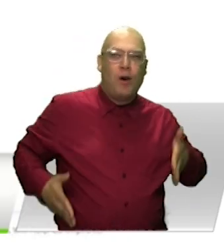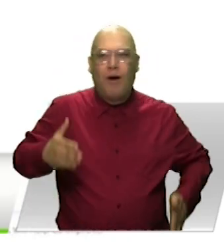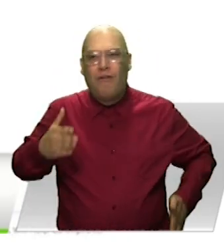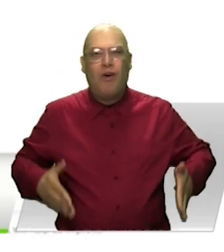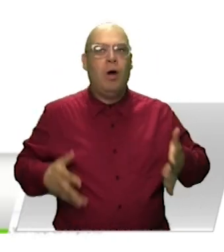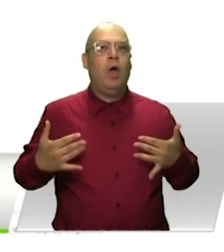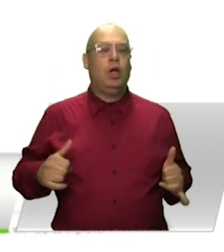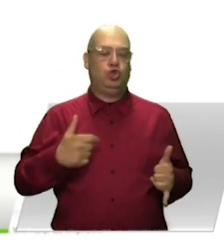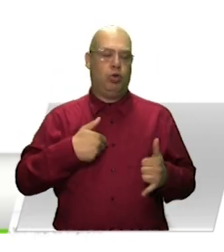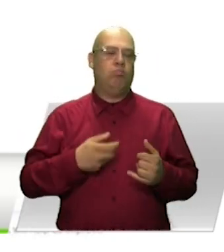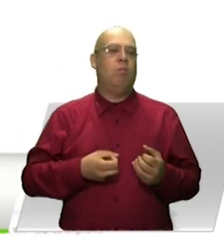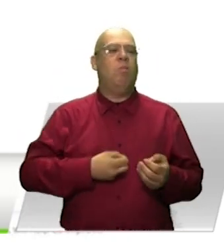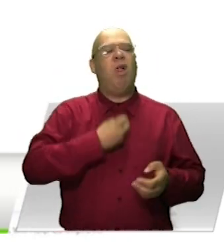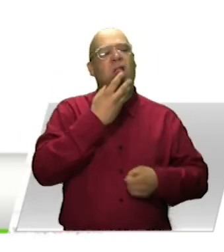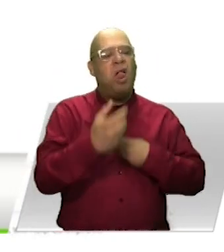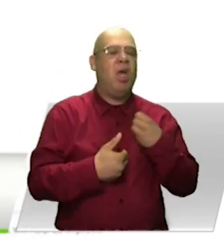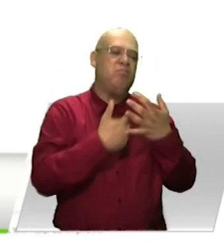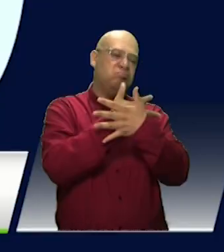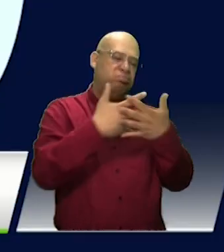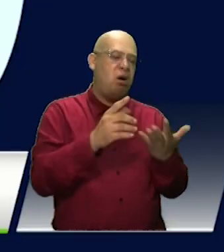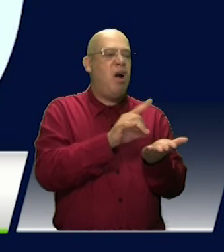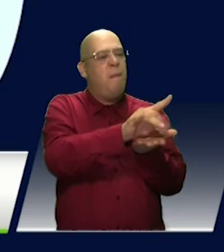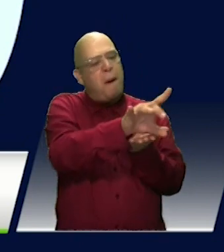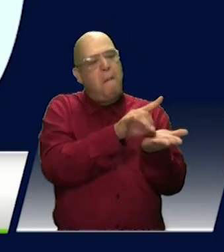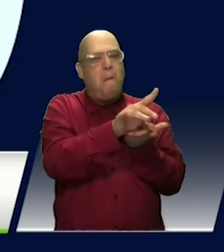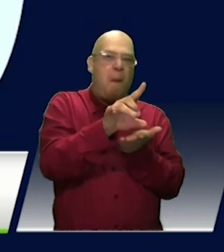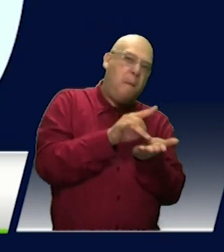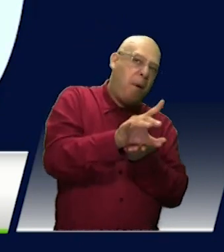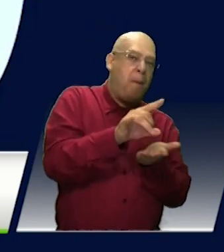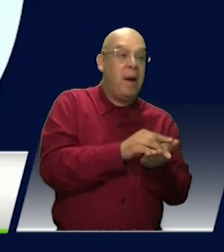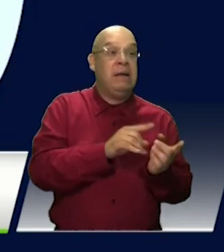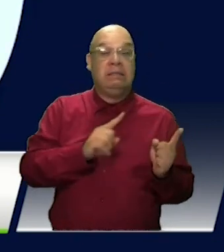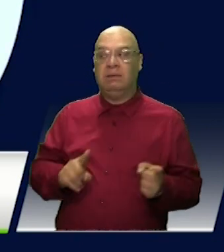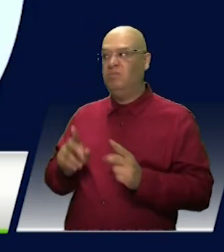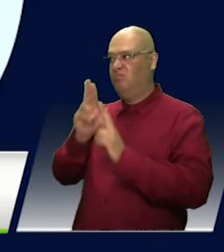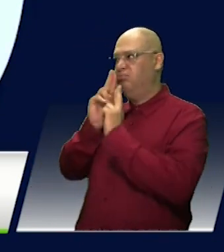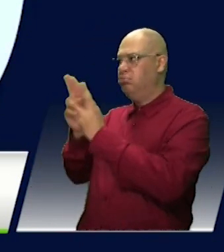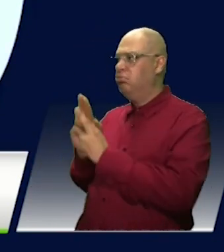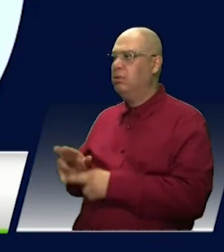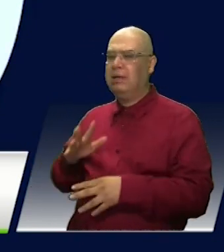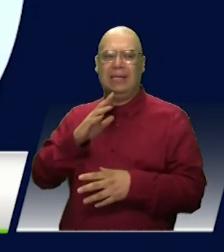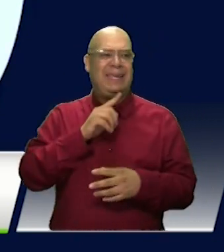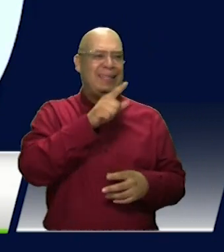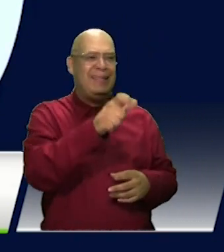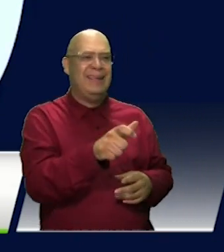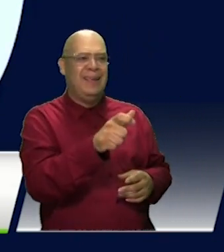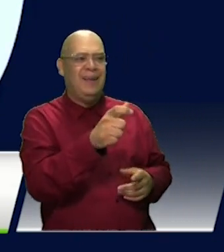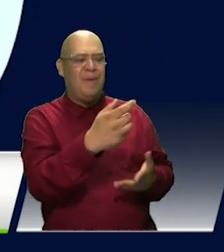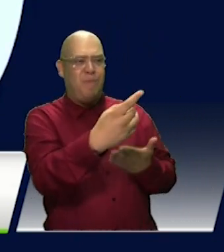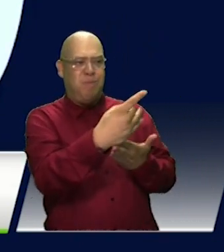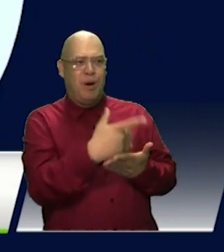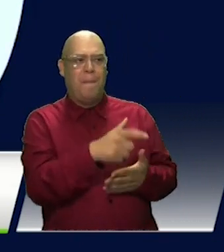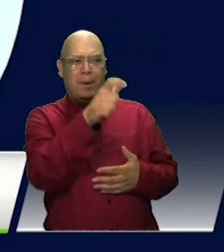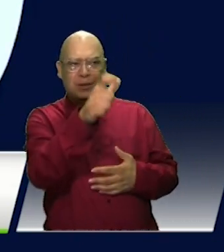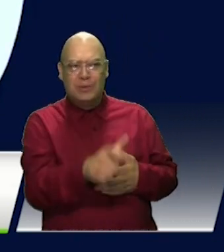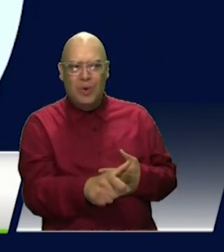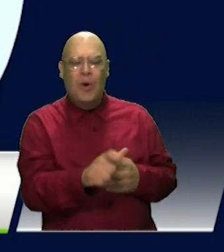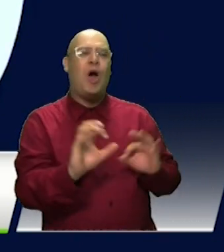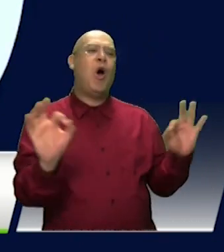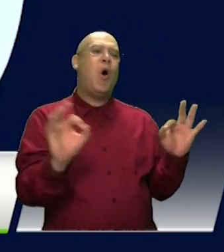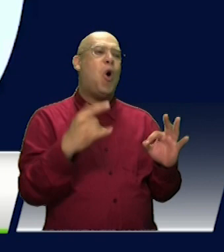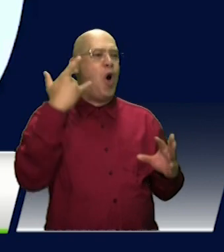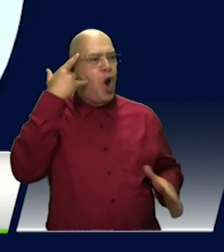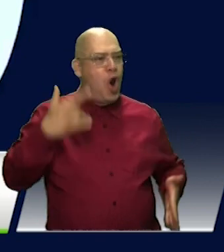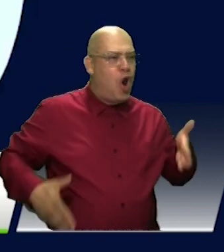manera natural y con información muy exacta, lo que hace difícil distinguir si la información es generada por inteligencia artificial